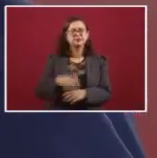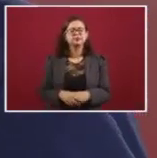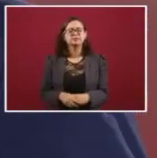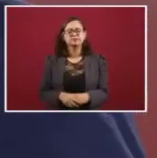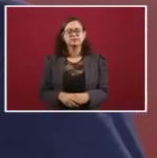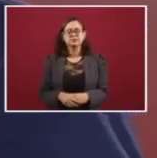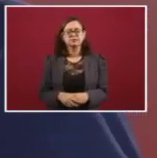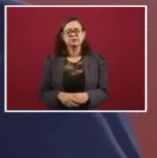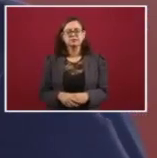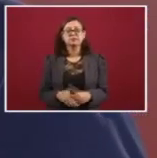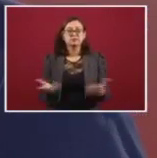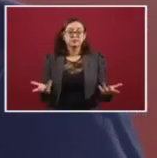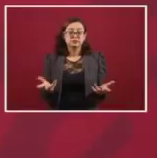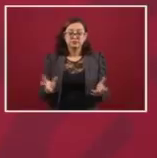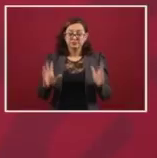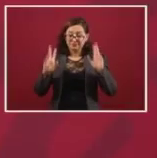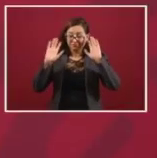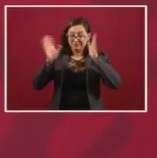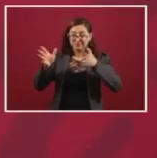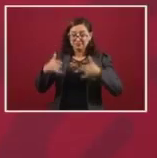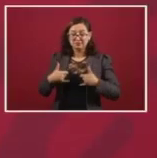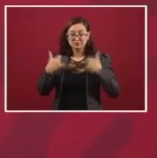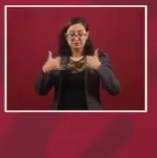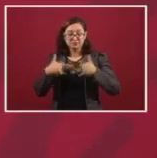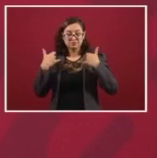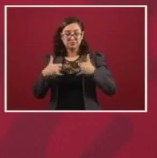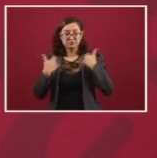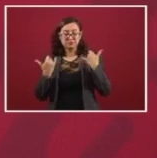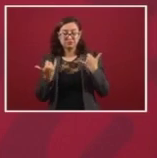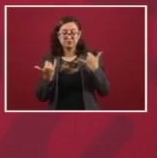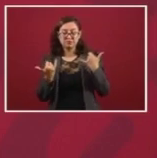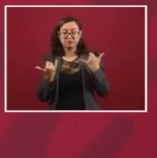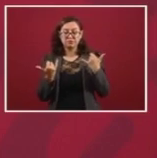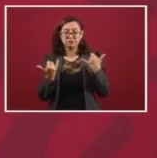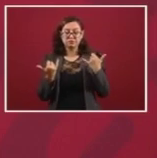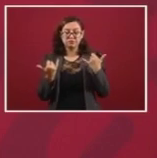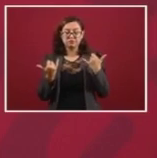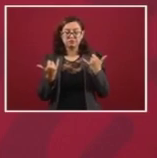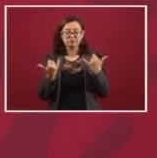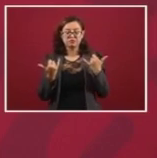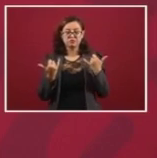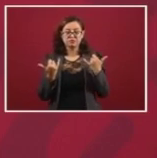Esto que les hablaba yo de los jóvenes, ya nada más